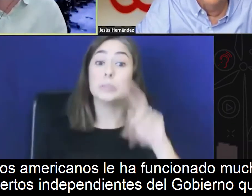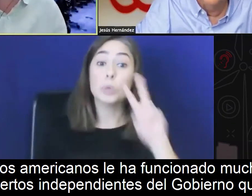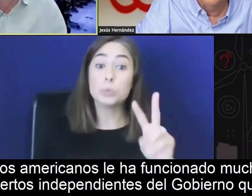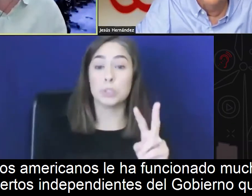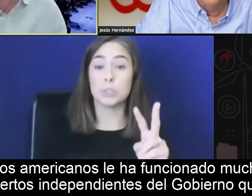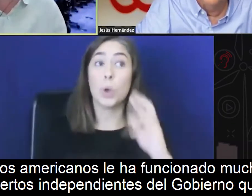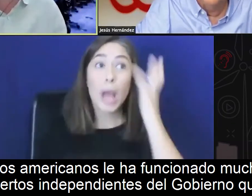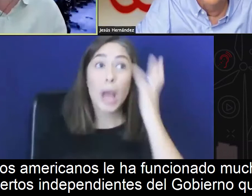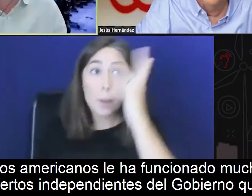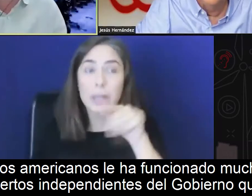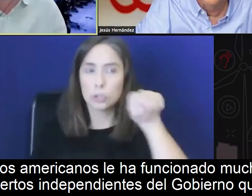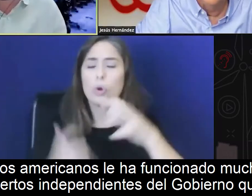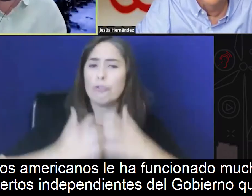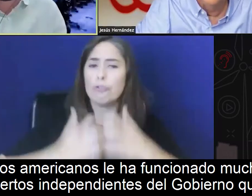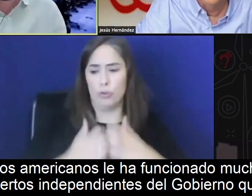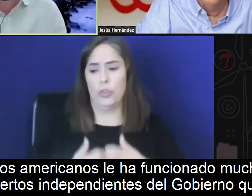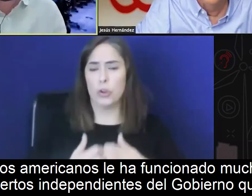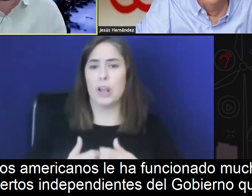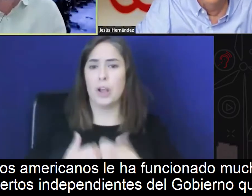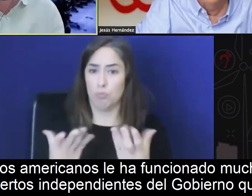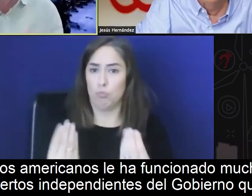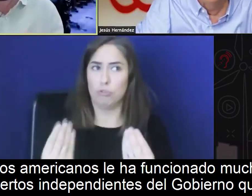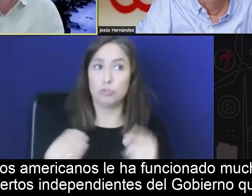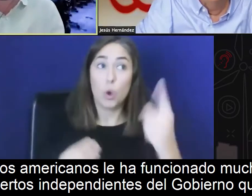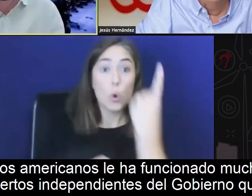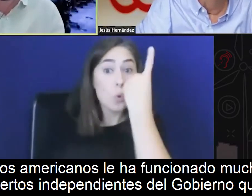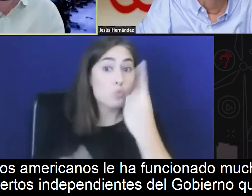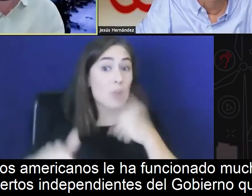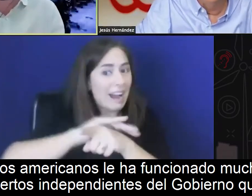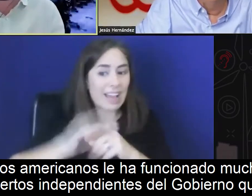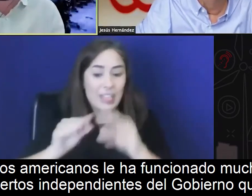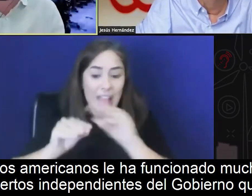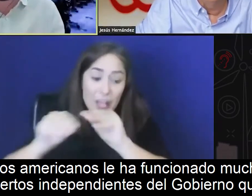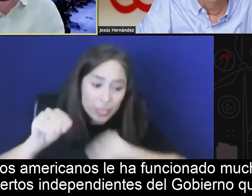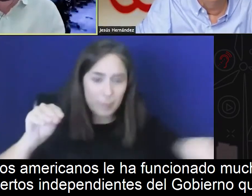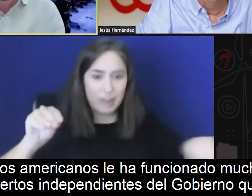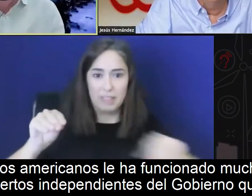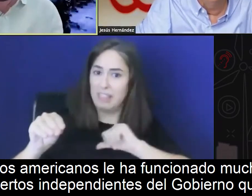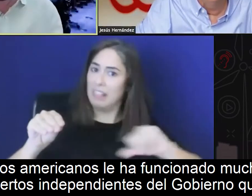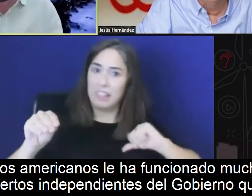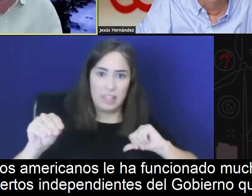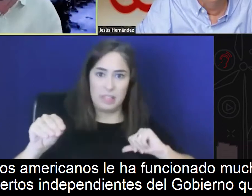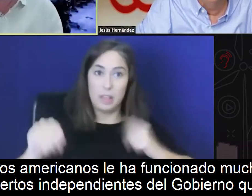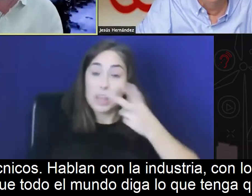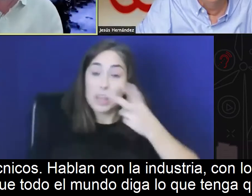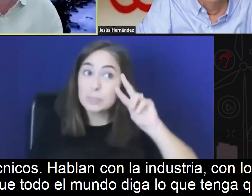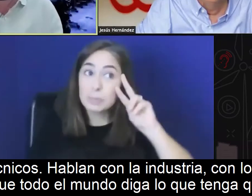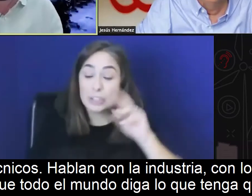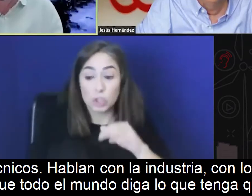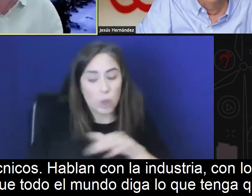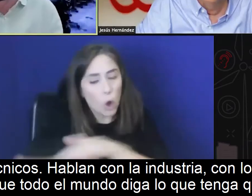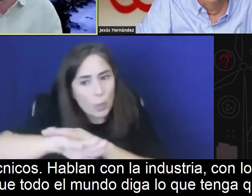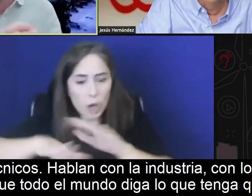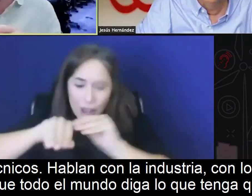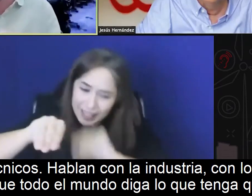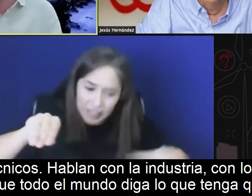ha funcionado mucho el tener una agencia independiente con expertos independientes del gobierno que preparen estos estándares